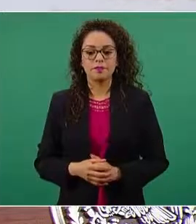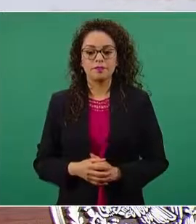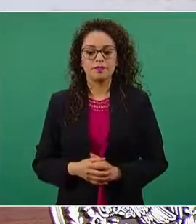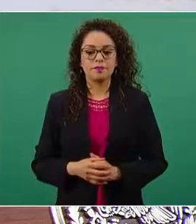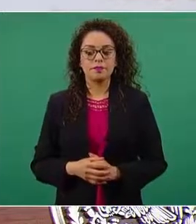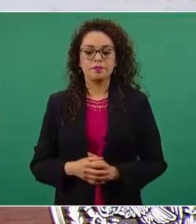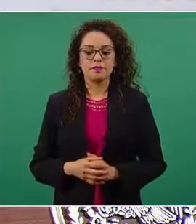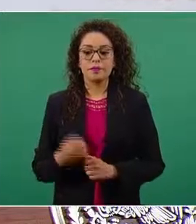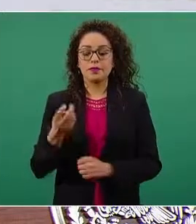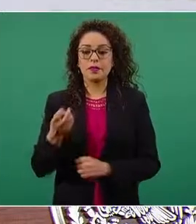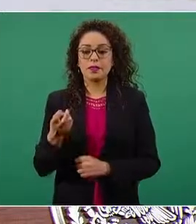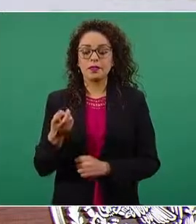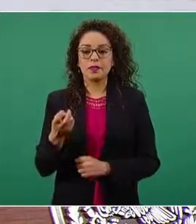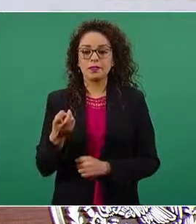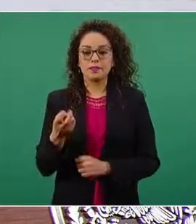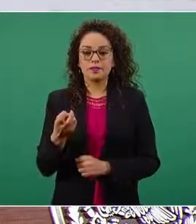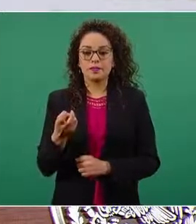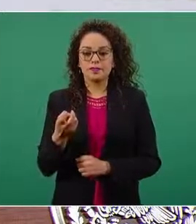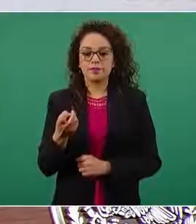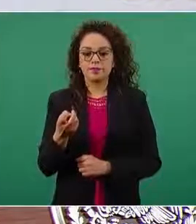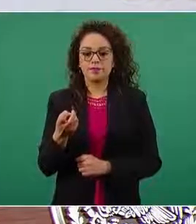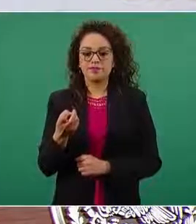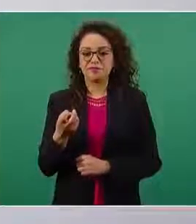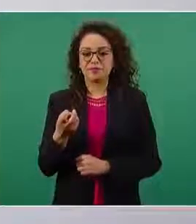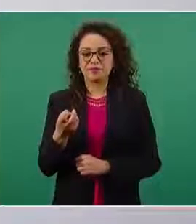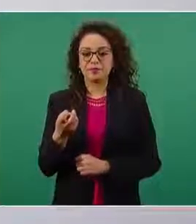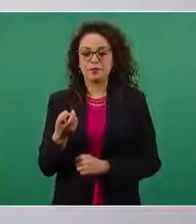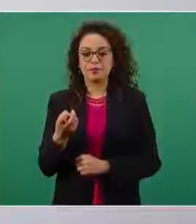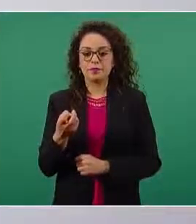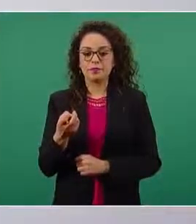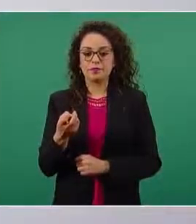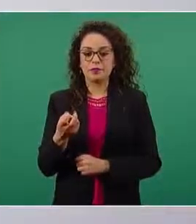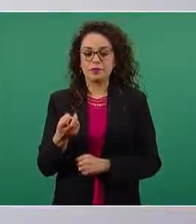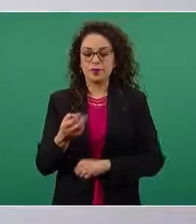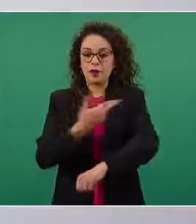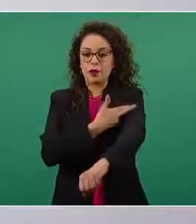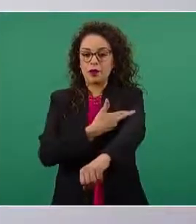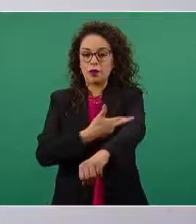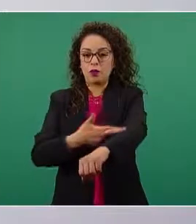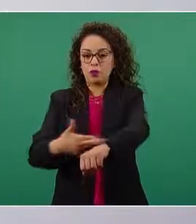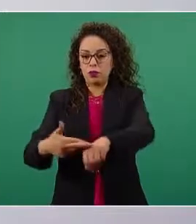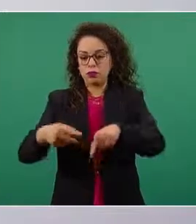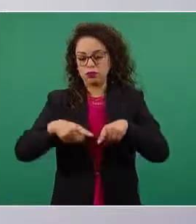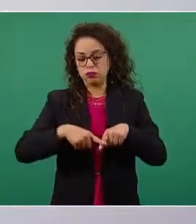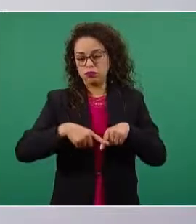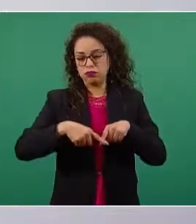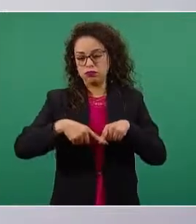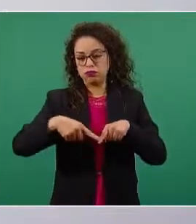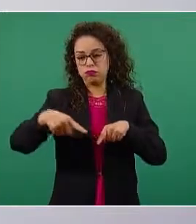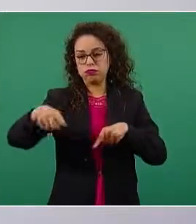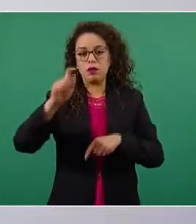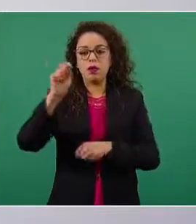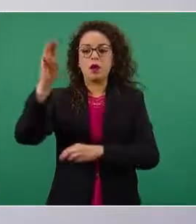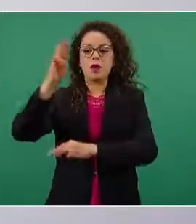una carretera pues que atraviesa la sierra,